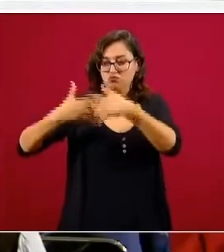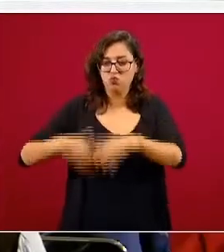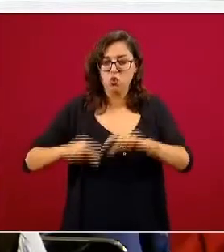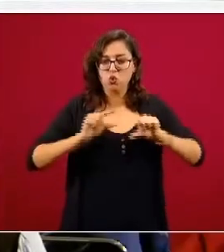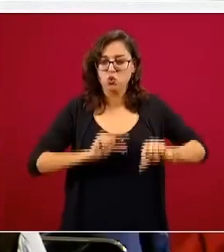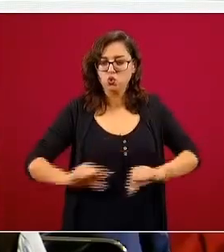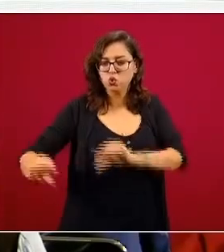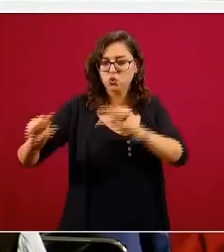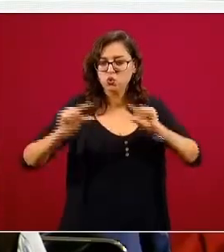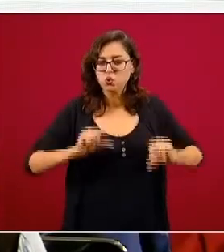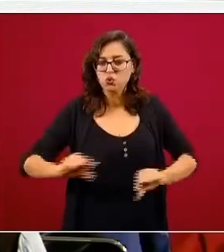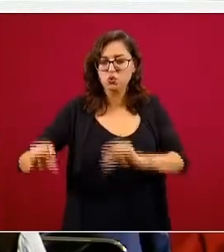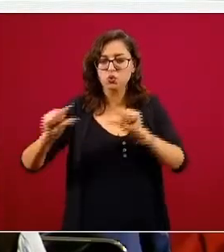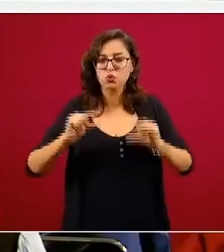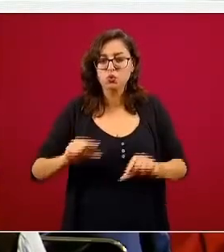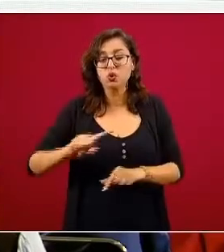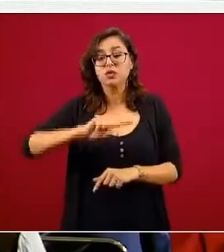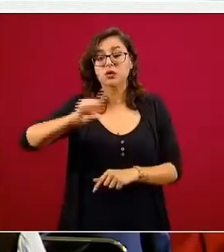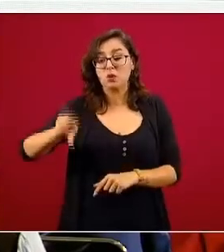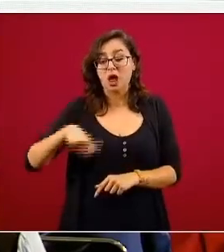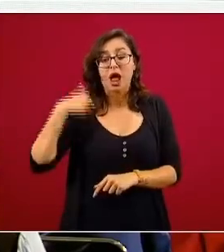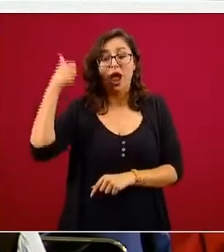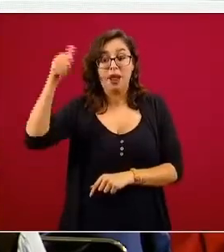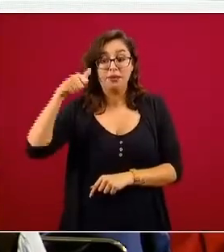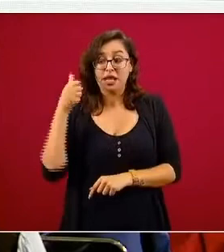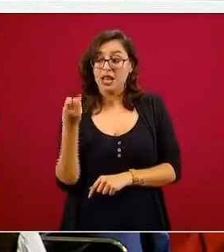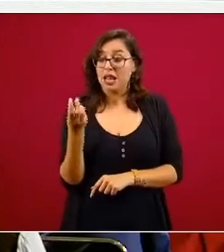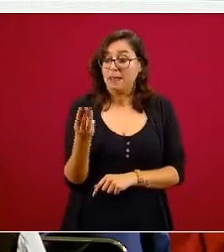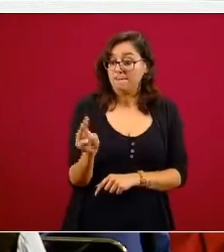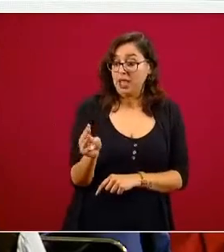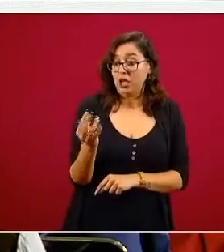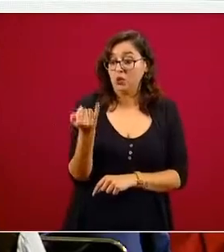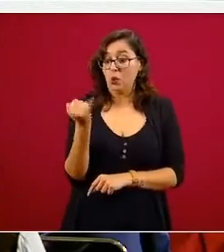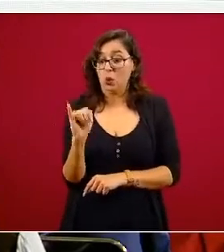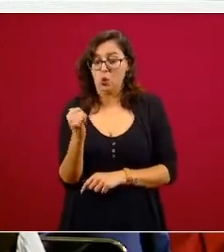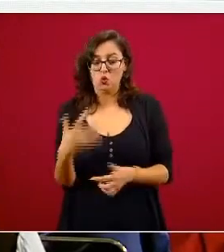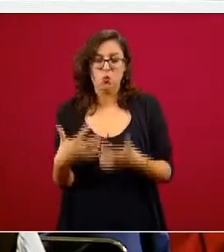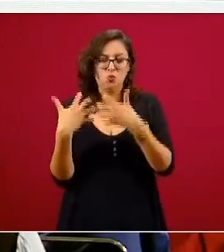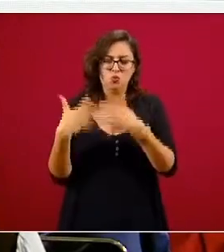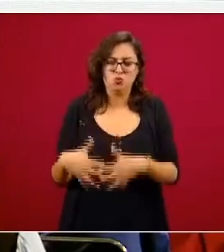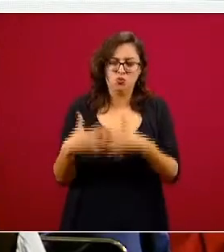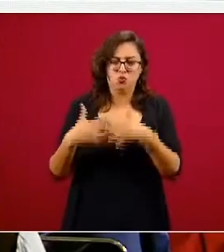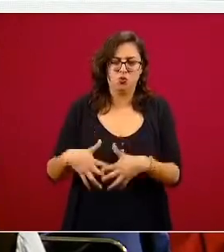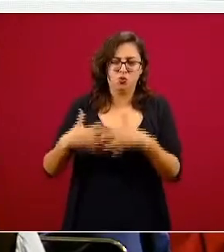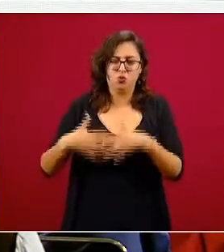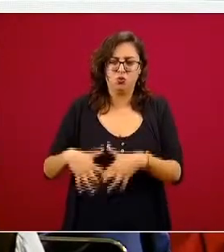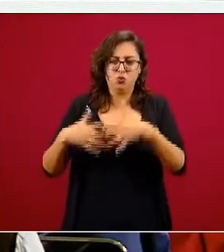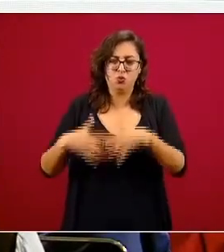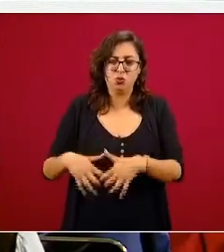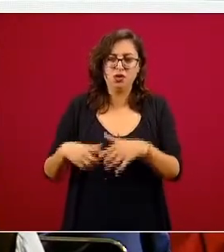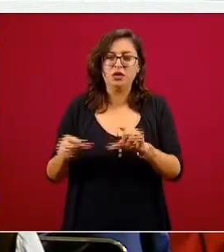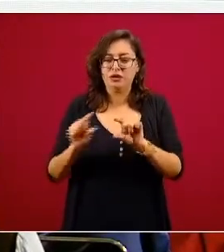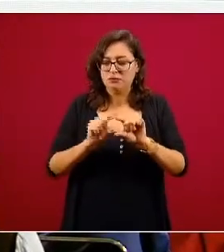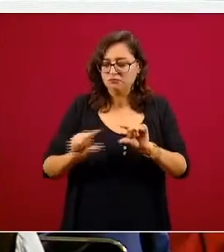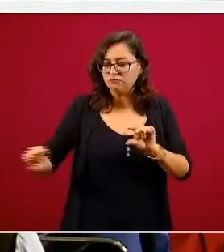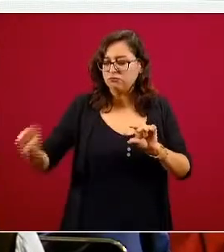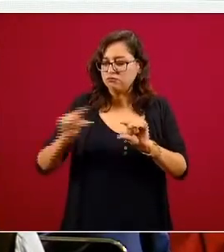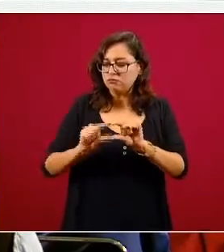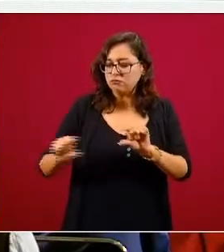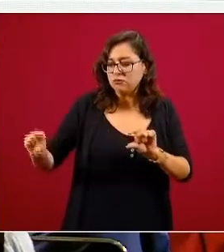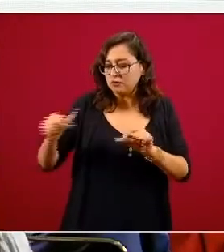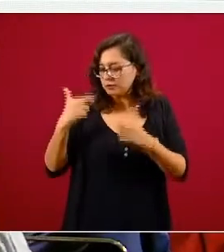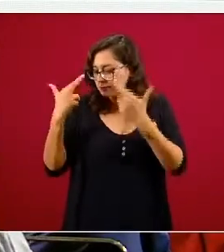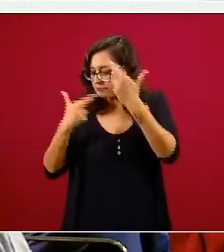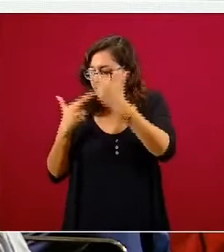luego tenemos abril, mayo y junio para fabricar la vacuna. Se hacen controles de calidad,